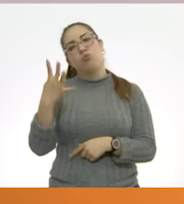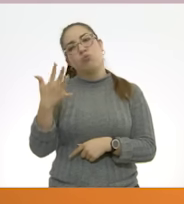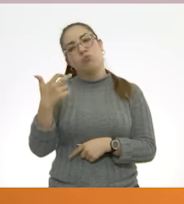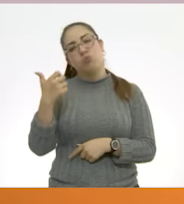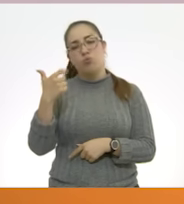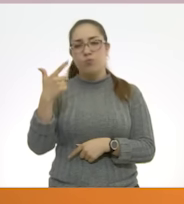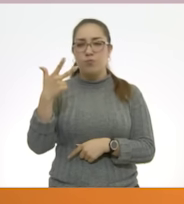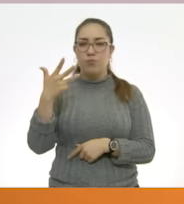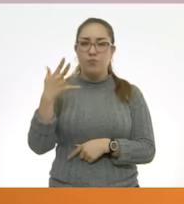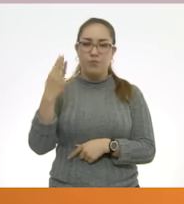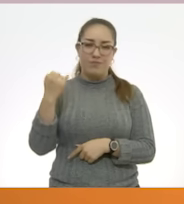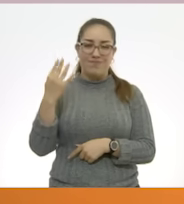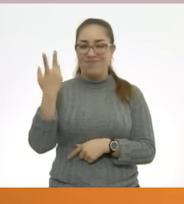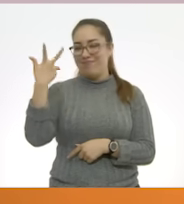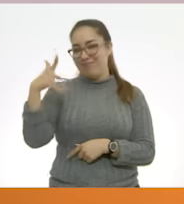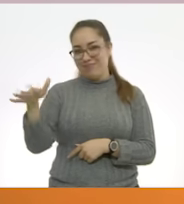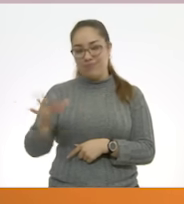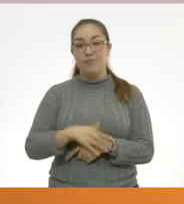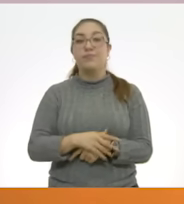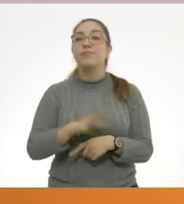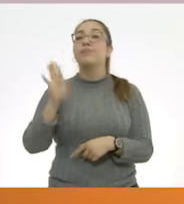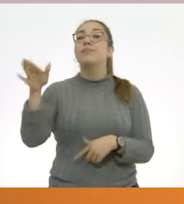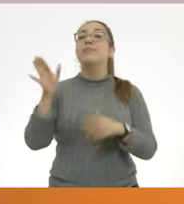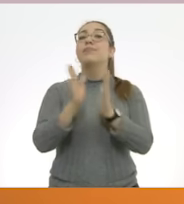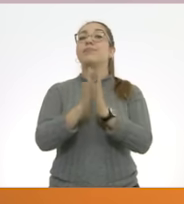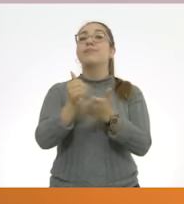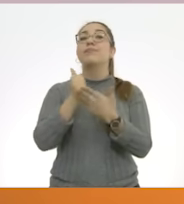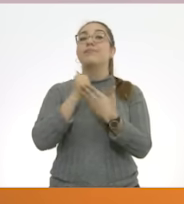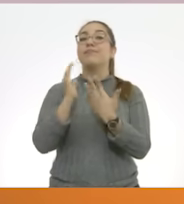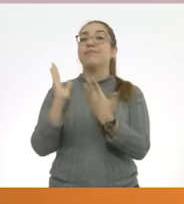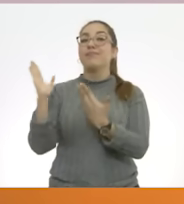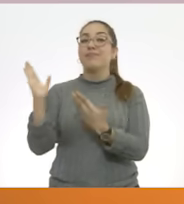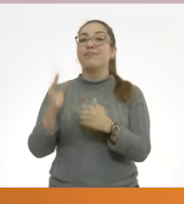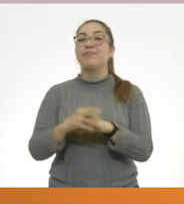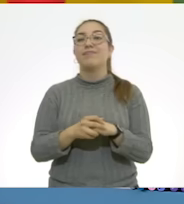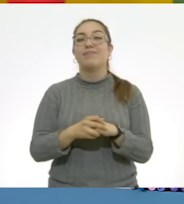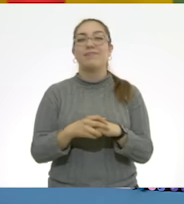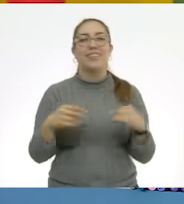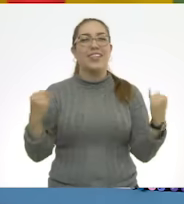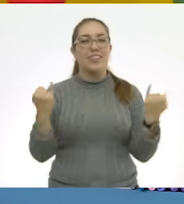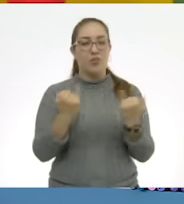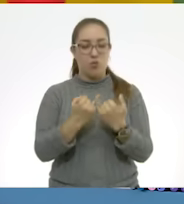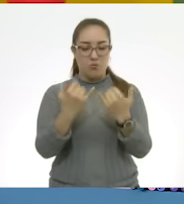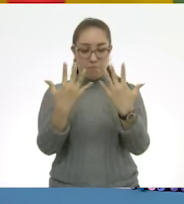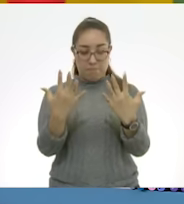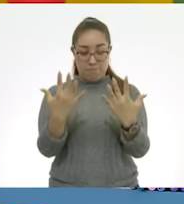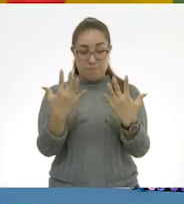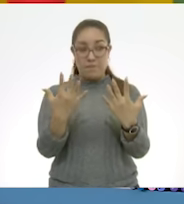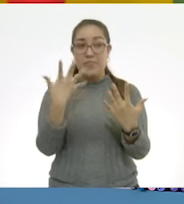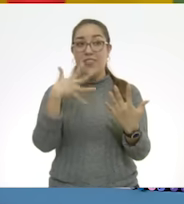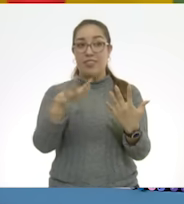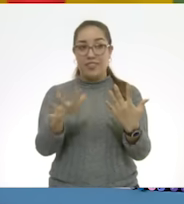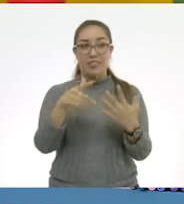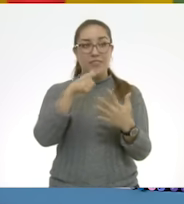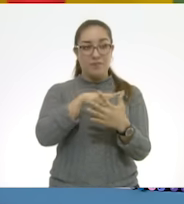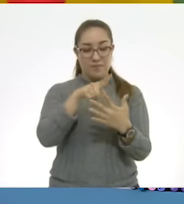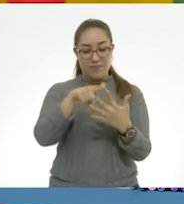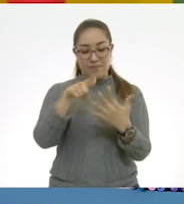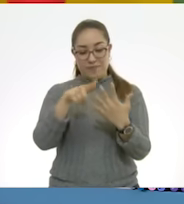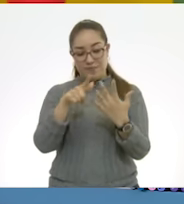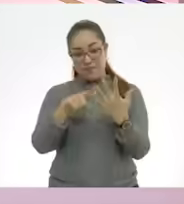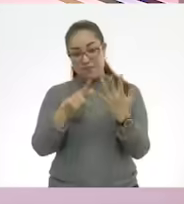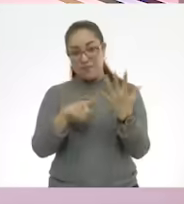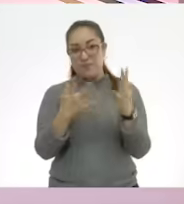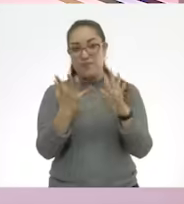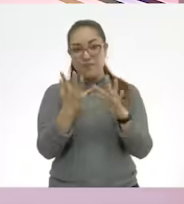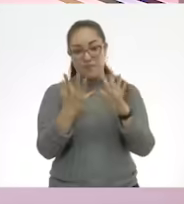Ahora, quiero que pongas tus manitas frente a ti. Ok. Si te fijas, tenemos 10 dedos como si fuera una tabla de multiplicar. Uh-huh. Por